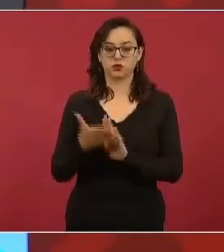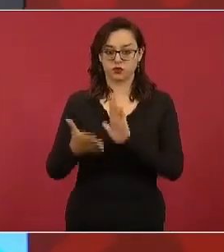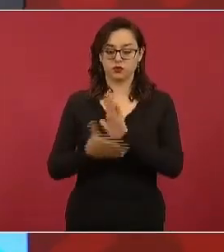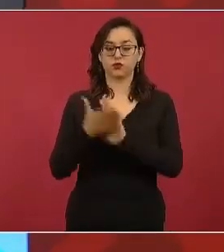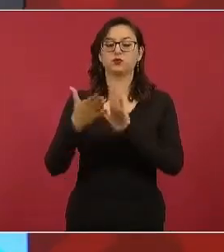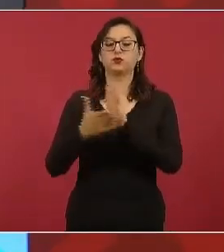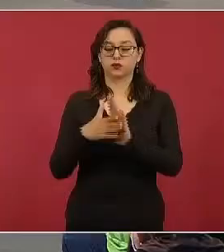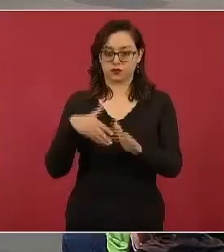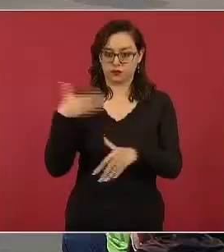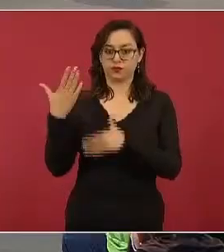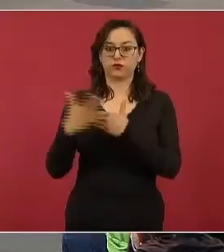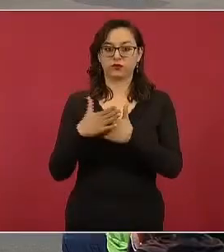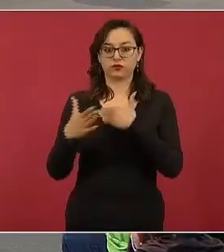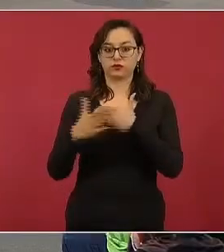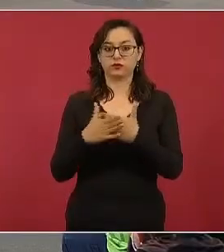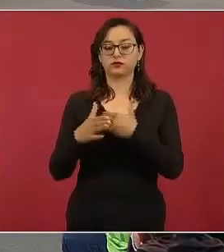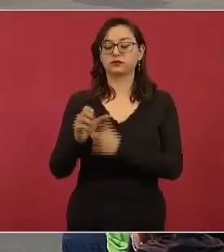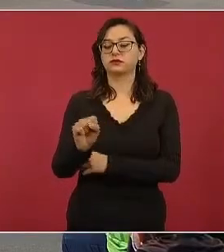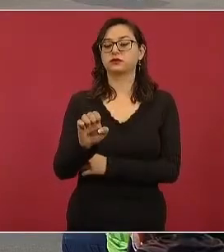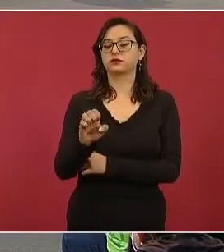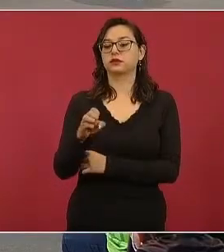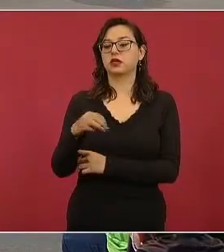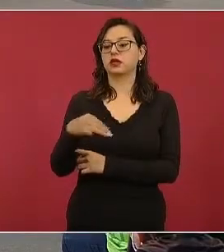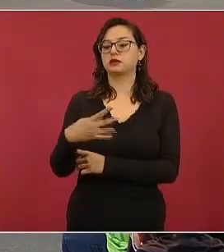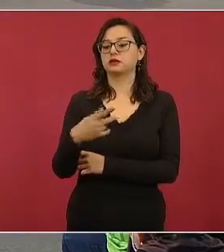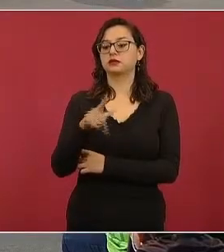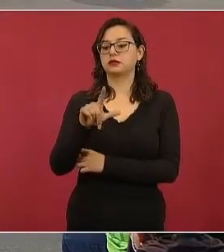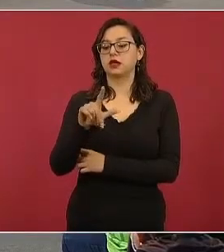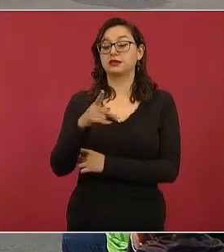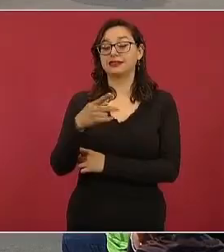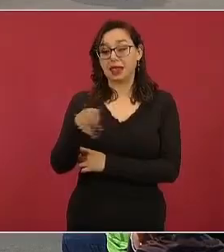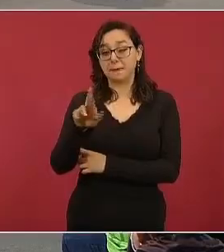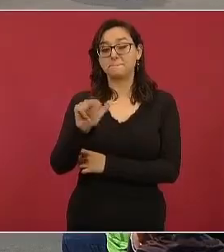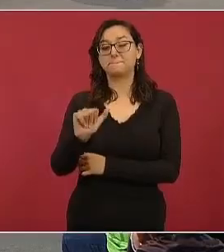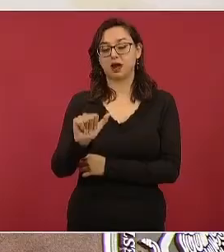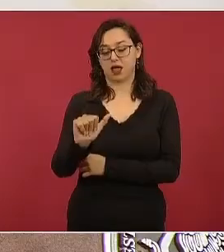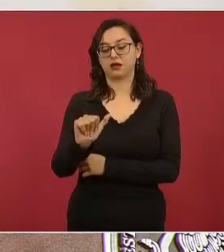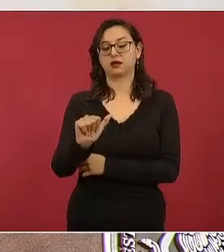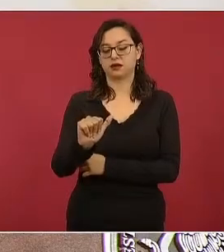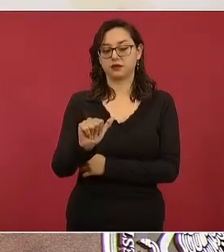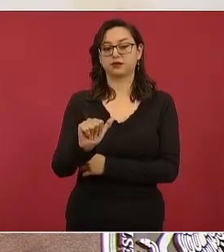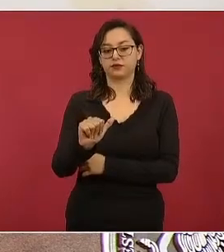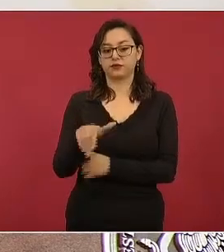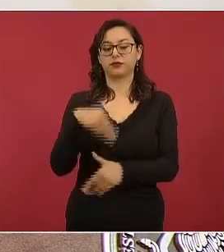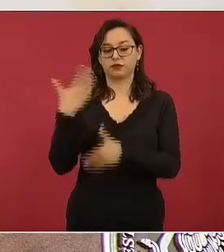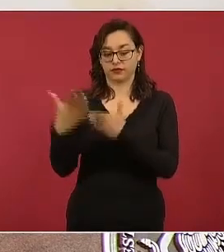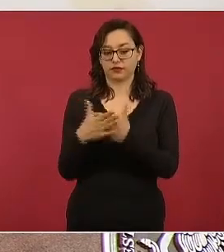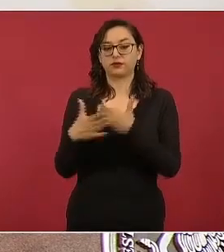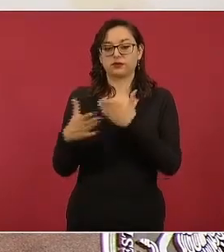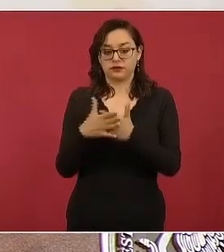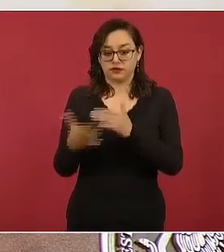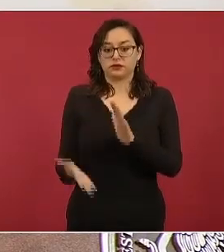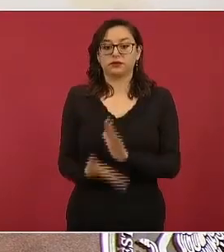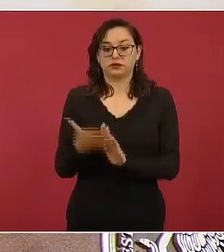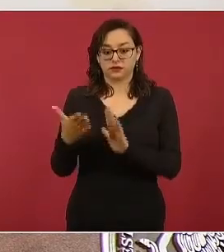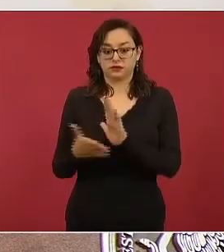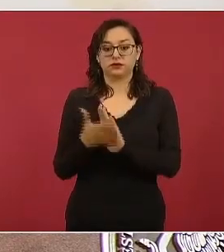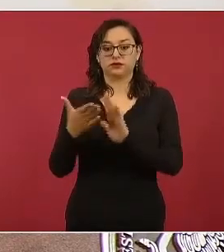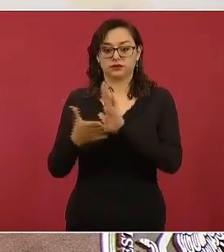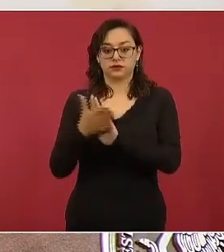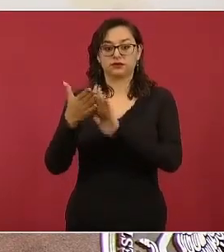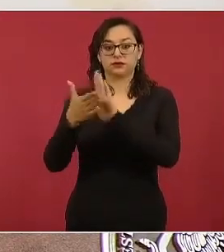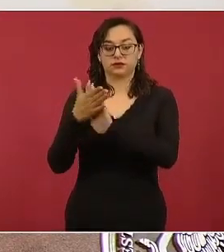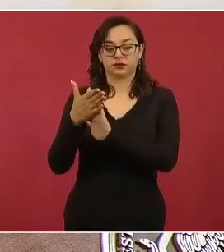la que sí, la de Sempra, la que se va a hacer, la